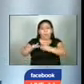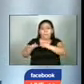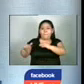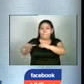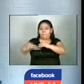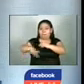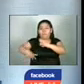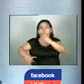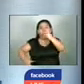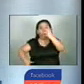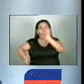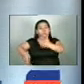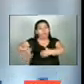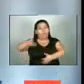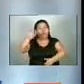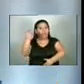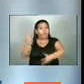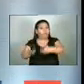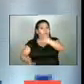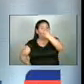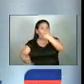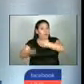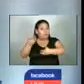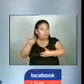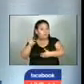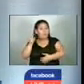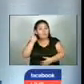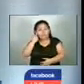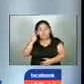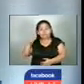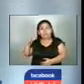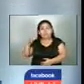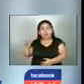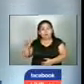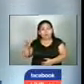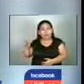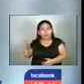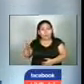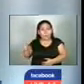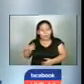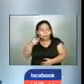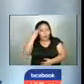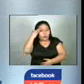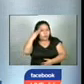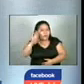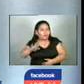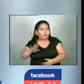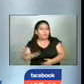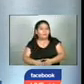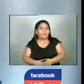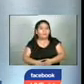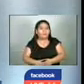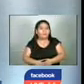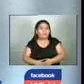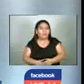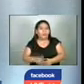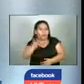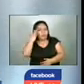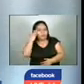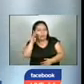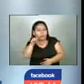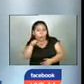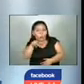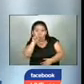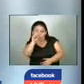se registran estas llamas y todavía no hay claridad específicamente si se